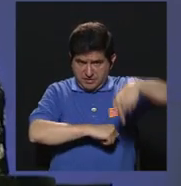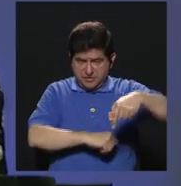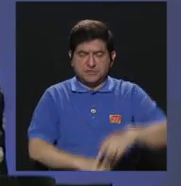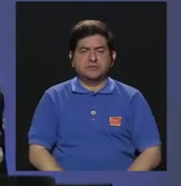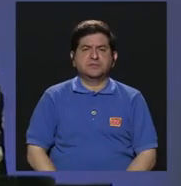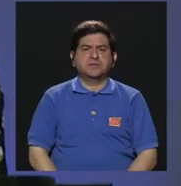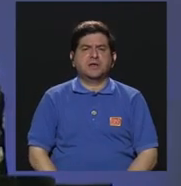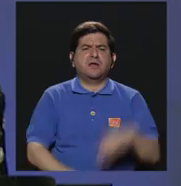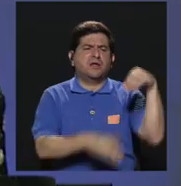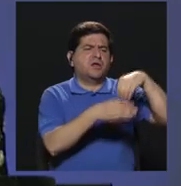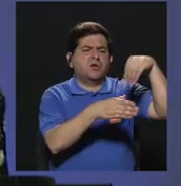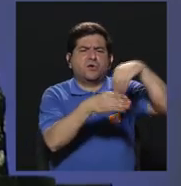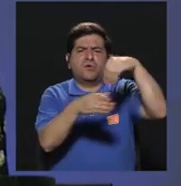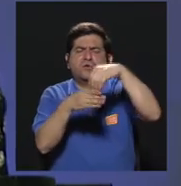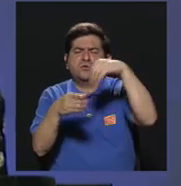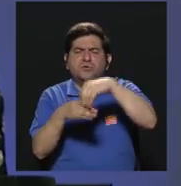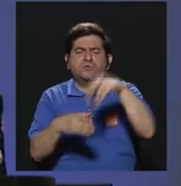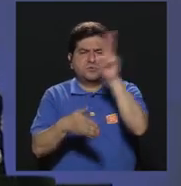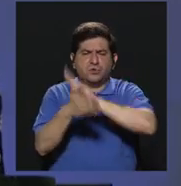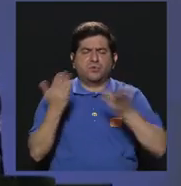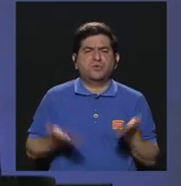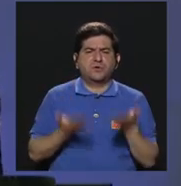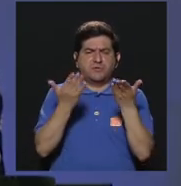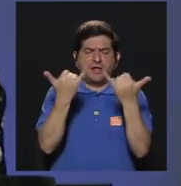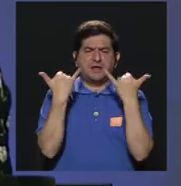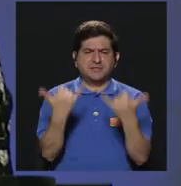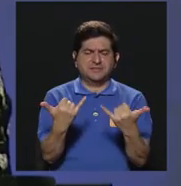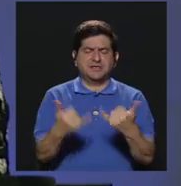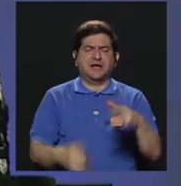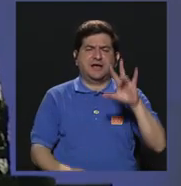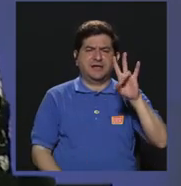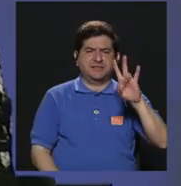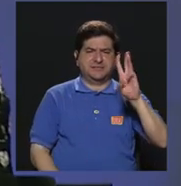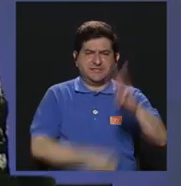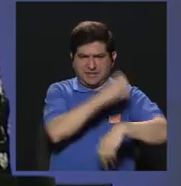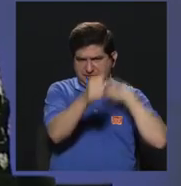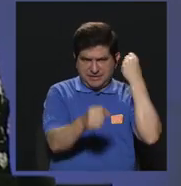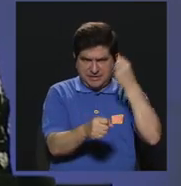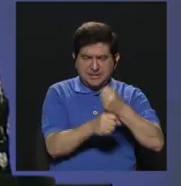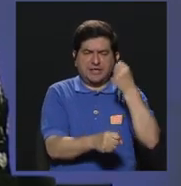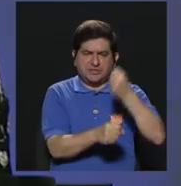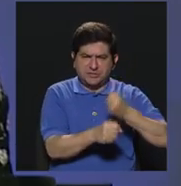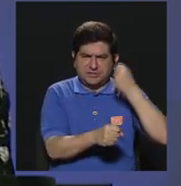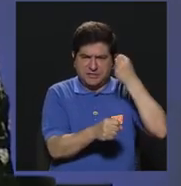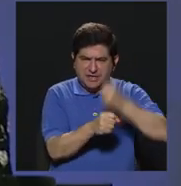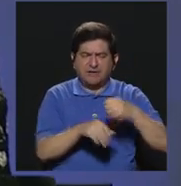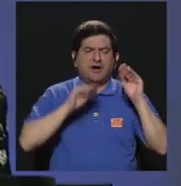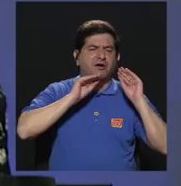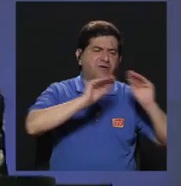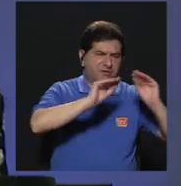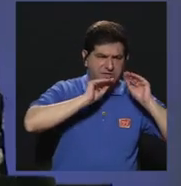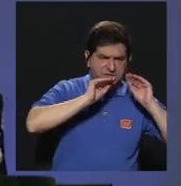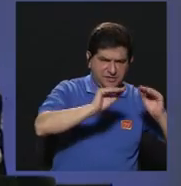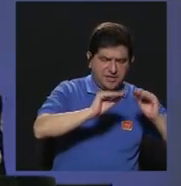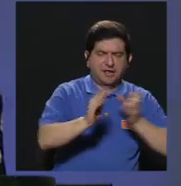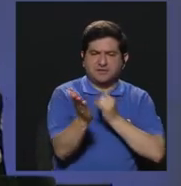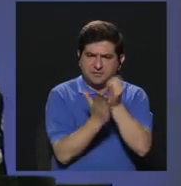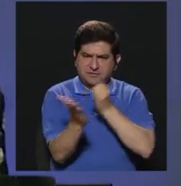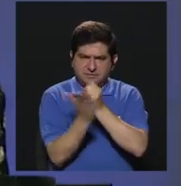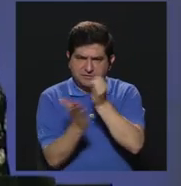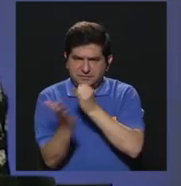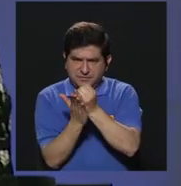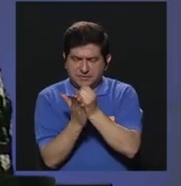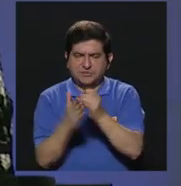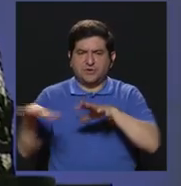los aportes hechos por ella a lo largo de sus 76 años de trabajo en la docencia, en la